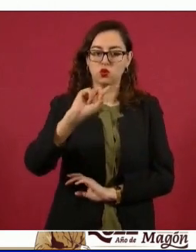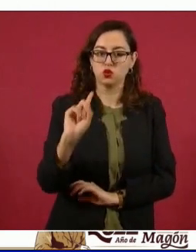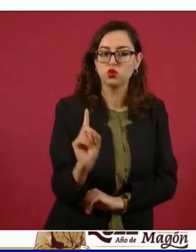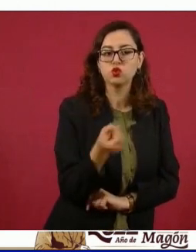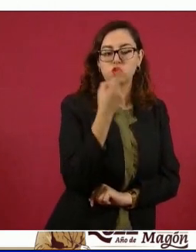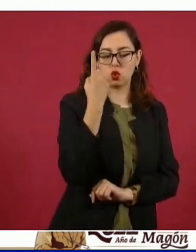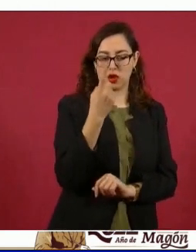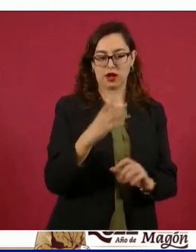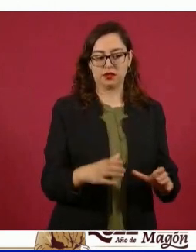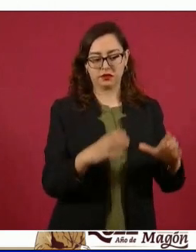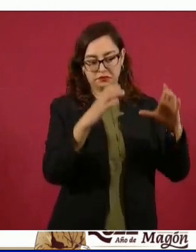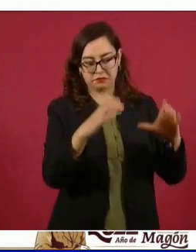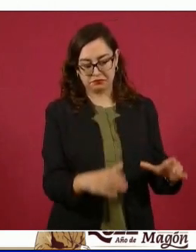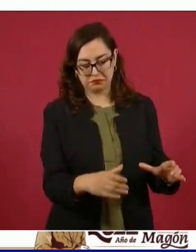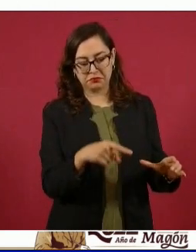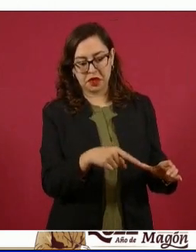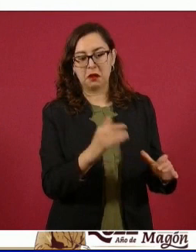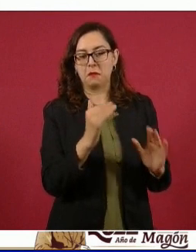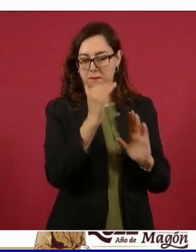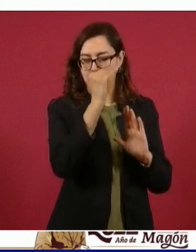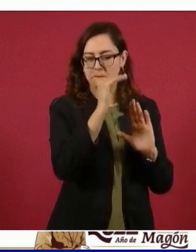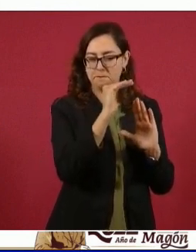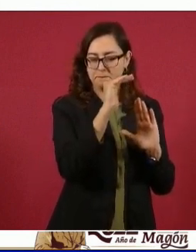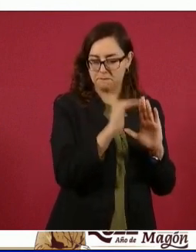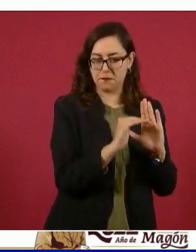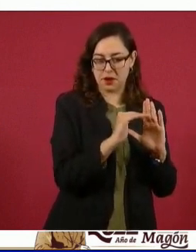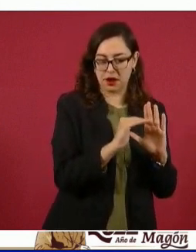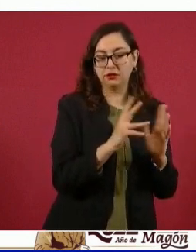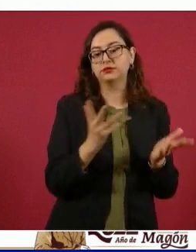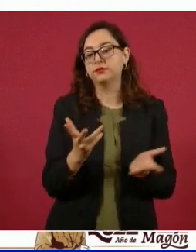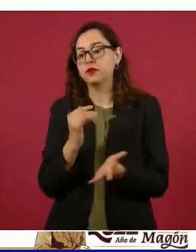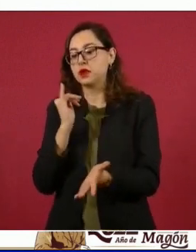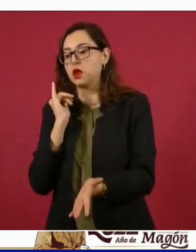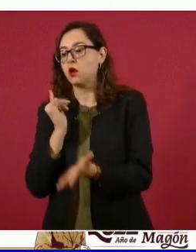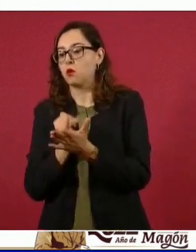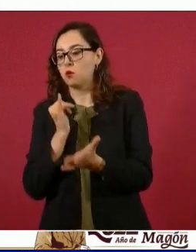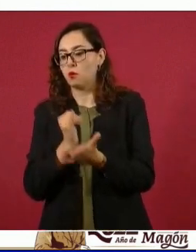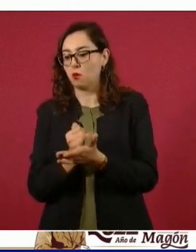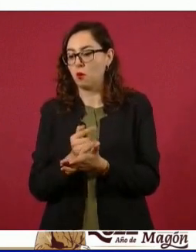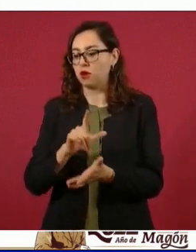81 dólares con 39 centavos de dólar. Por lo tanto, el incentivo fiscal en esta semana es del